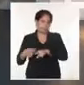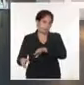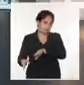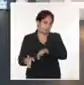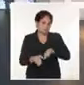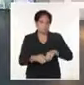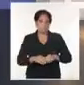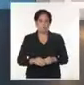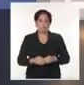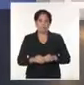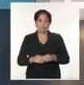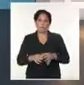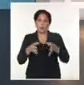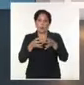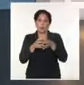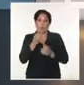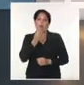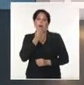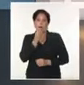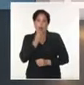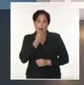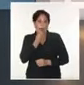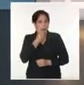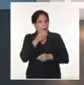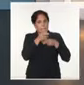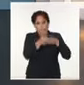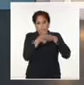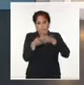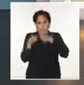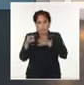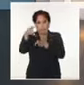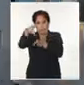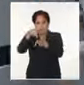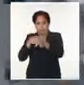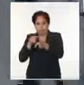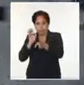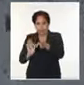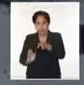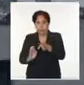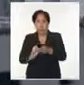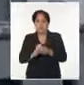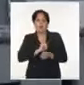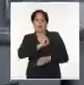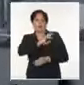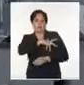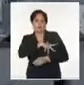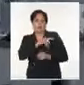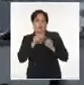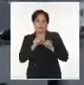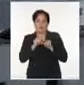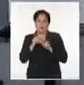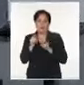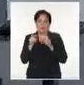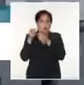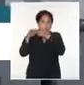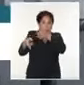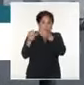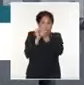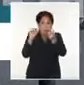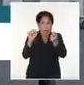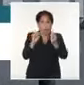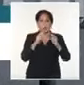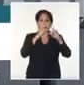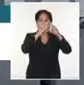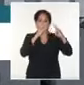El ejército de Israel continúa su campaña de genocidio en la franja de Gaza. Un ataque aéreo impactó un campamento de carpas levantadas por